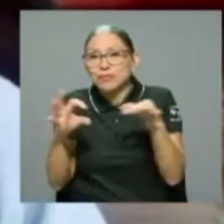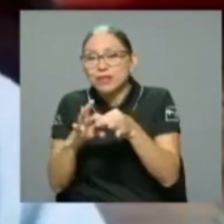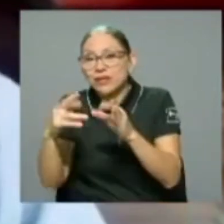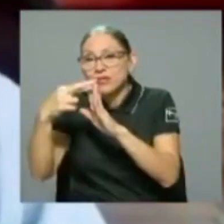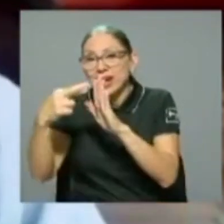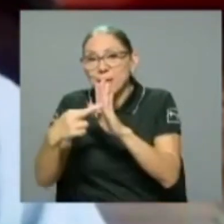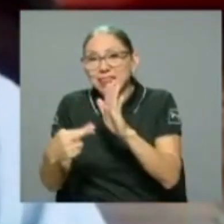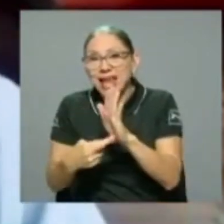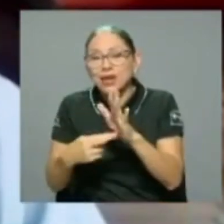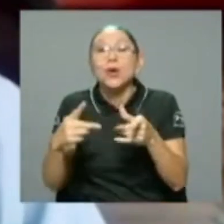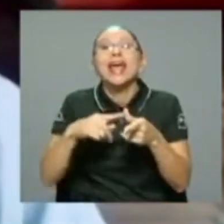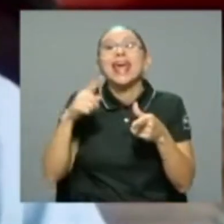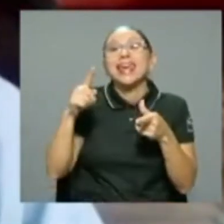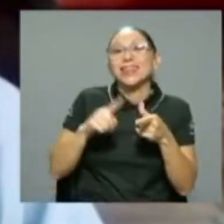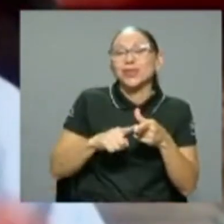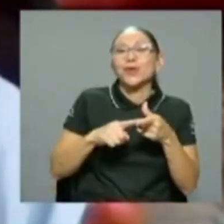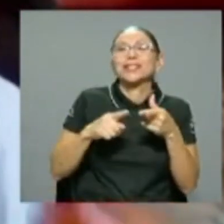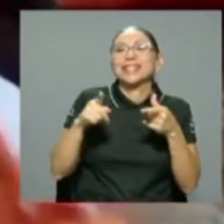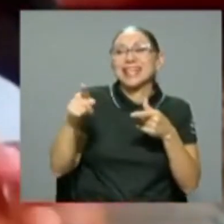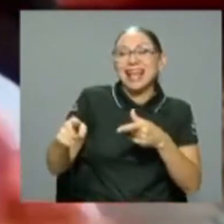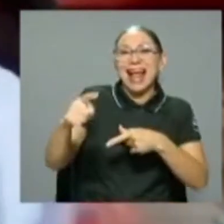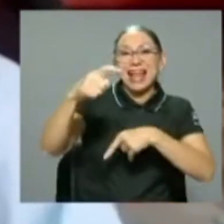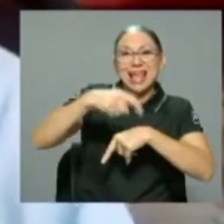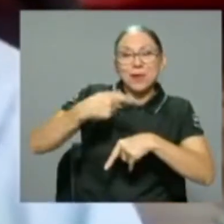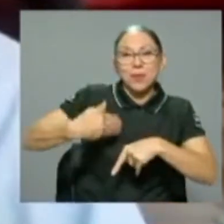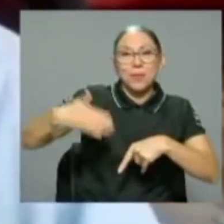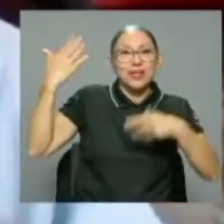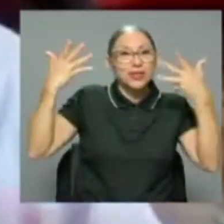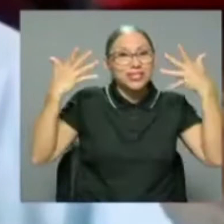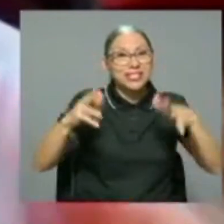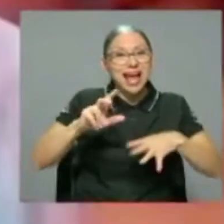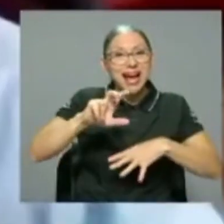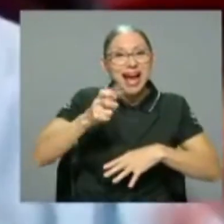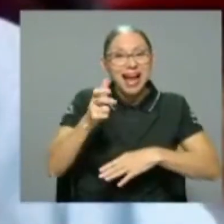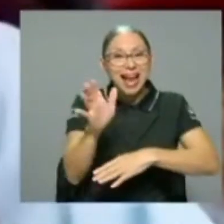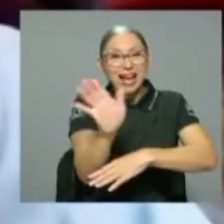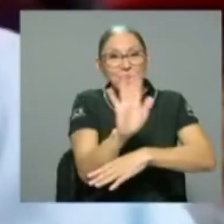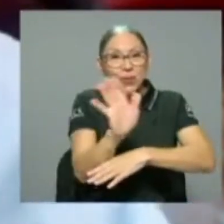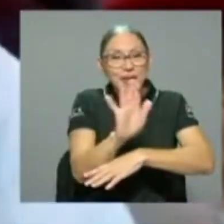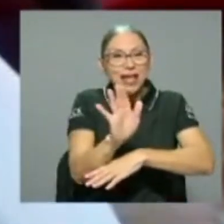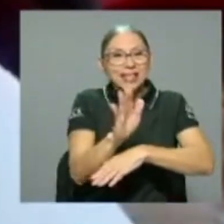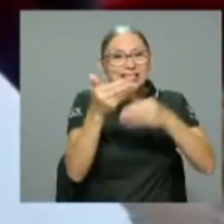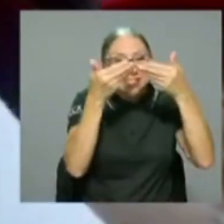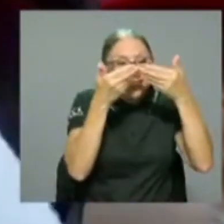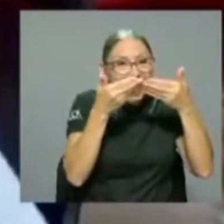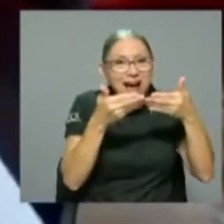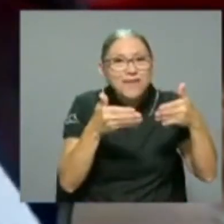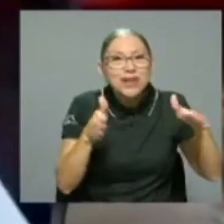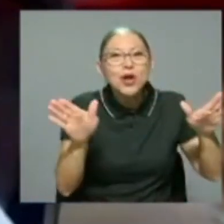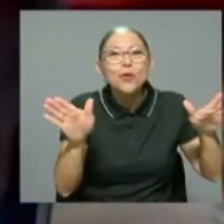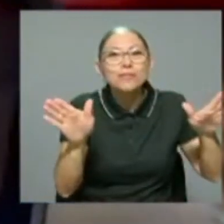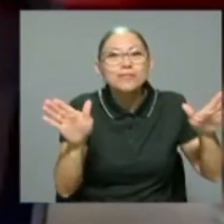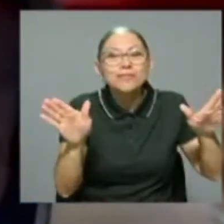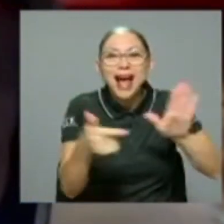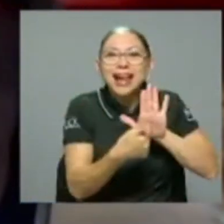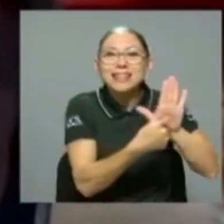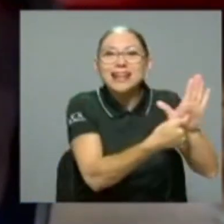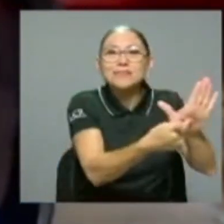la transmisión, creo que la puedo llamar digital, aunque técnicamente tal vez no sea exacto eso,